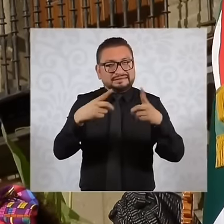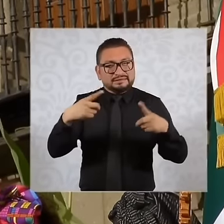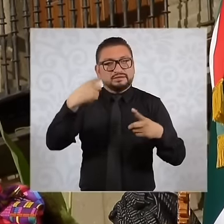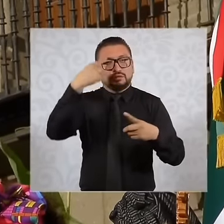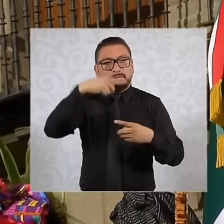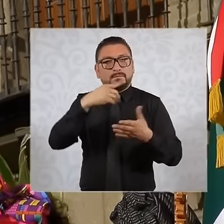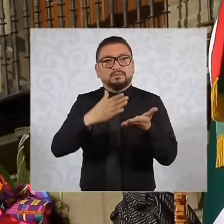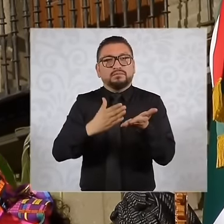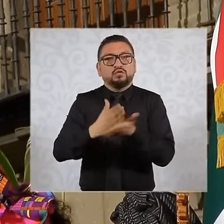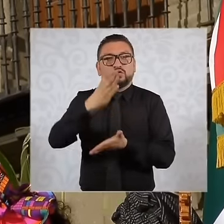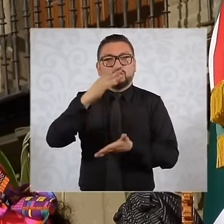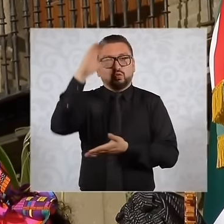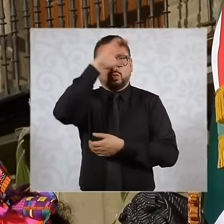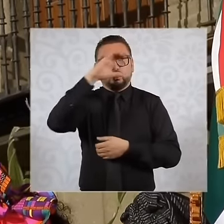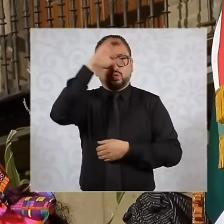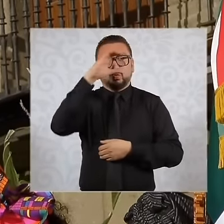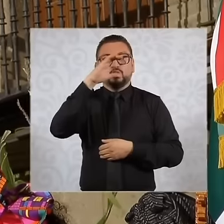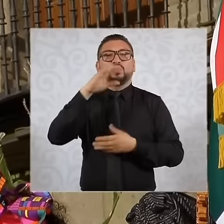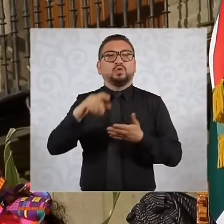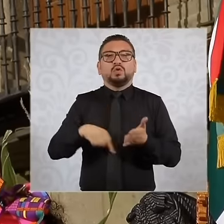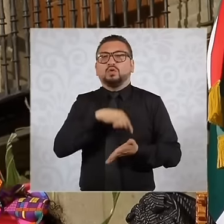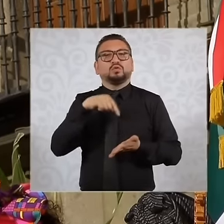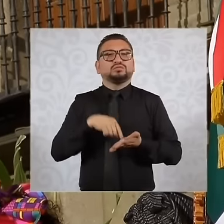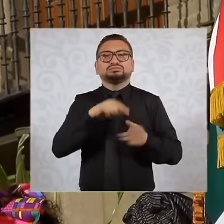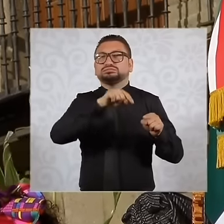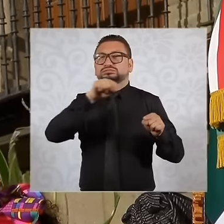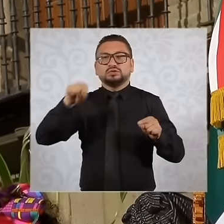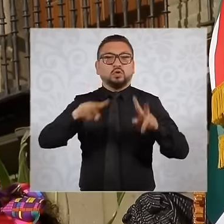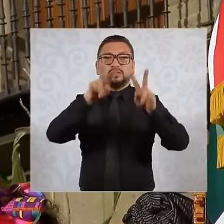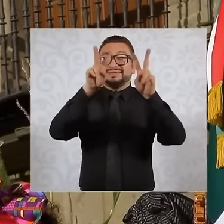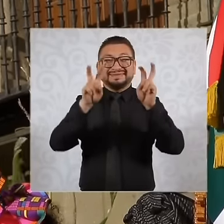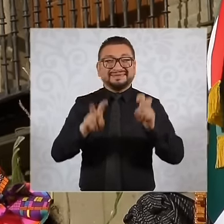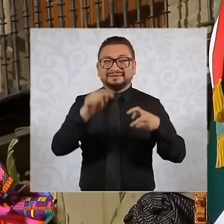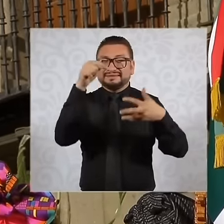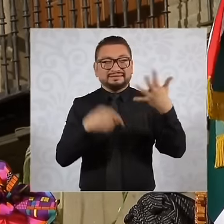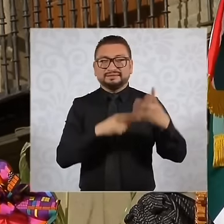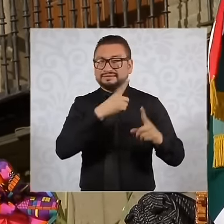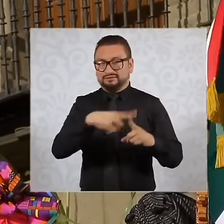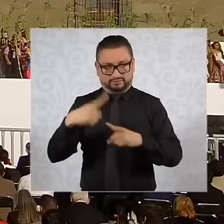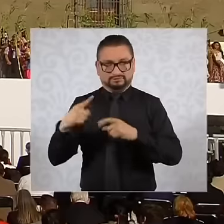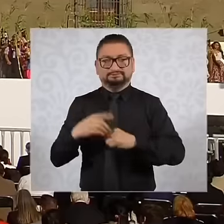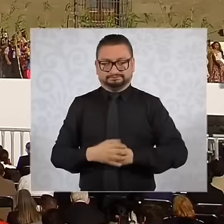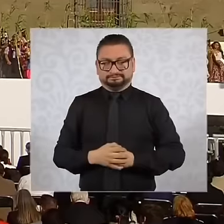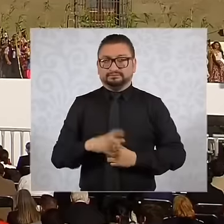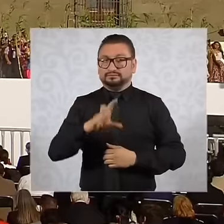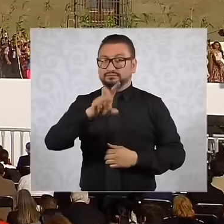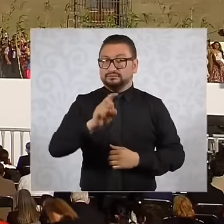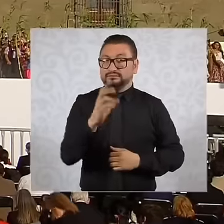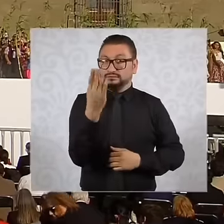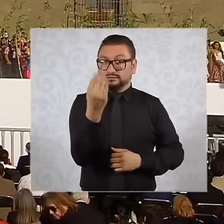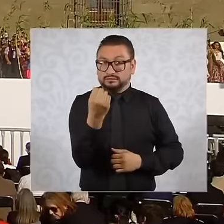la cultura en todos los ámbitos y disciplinas. 39.